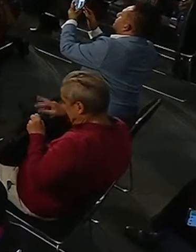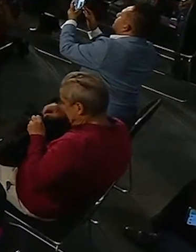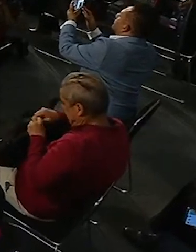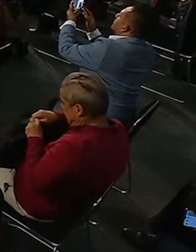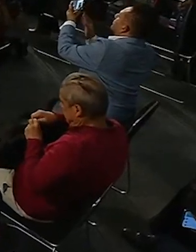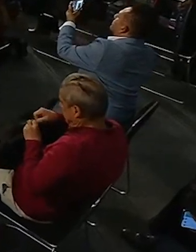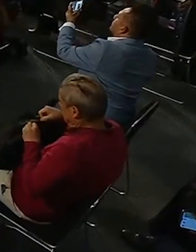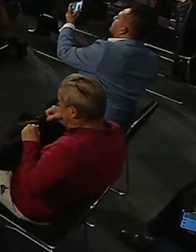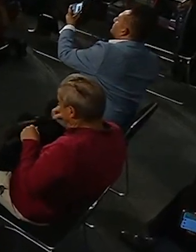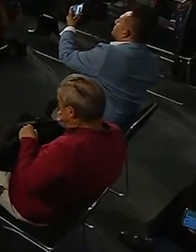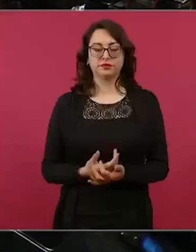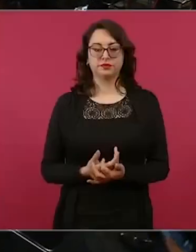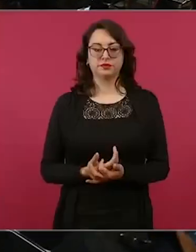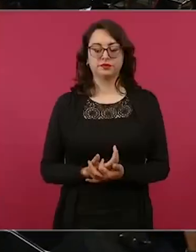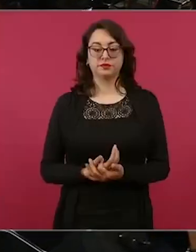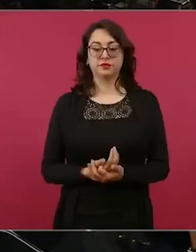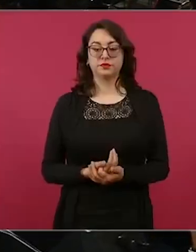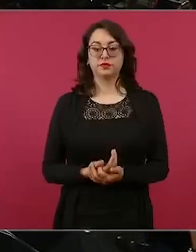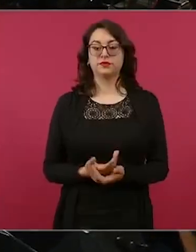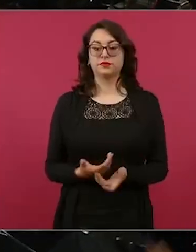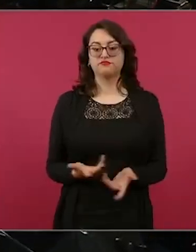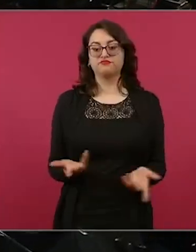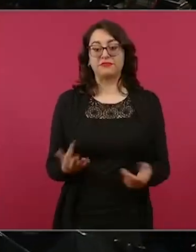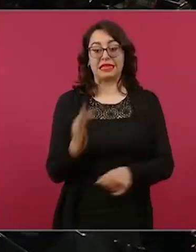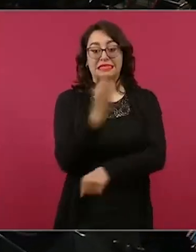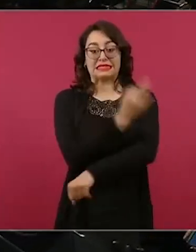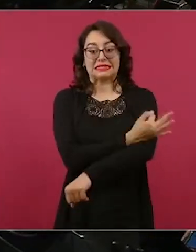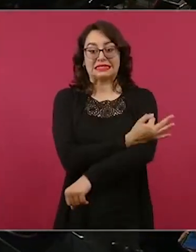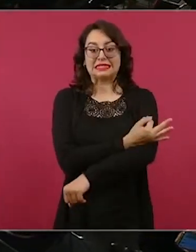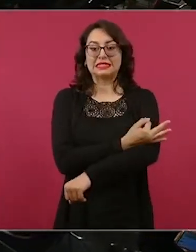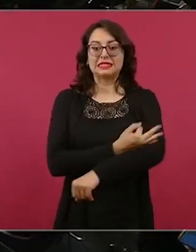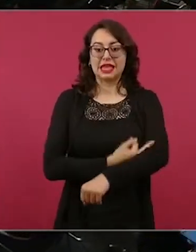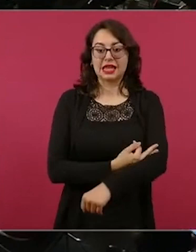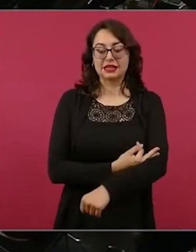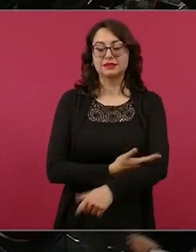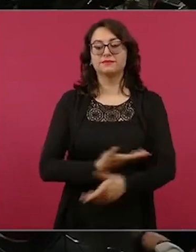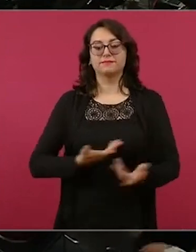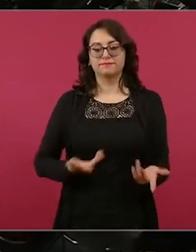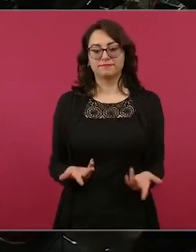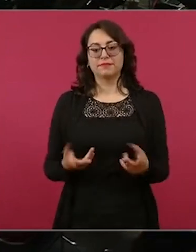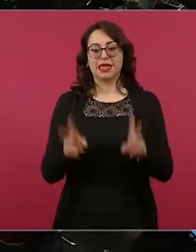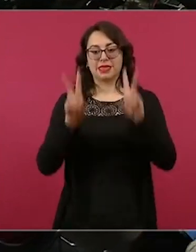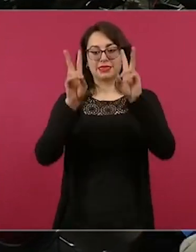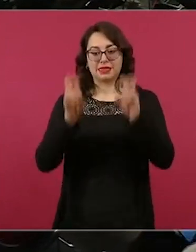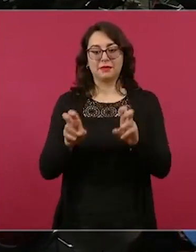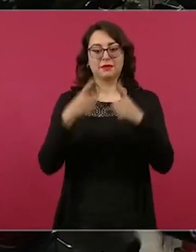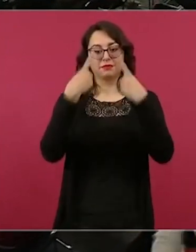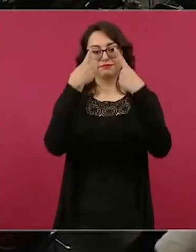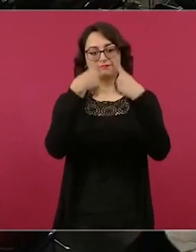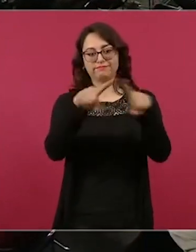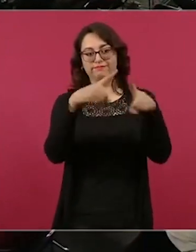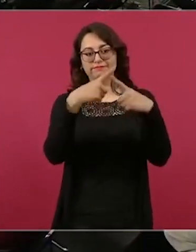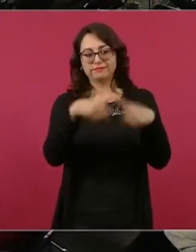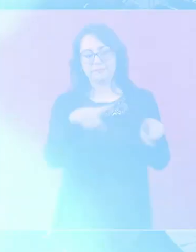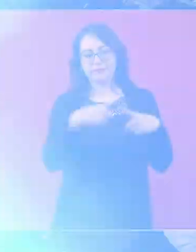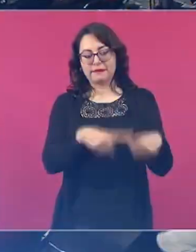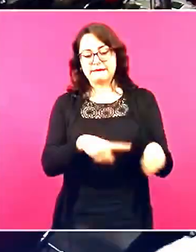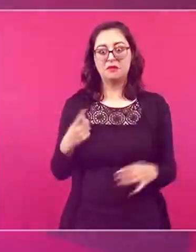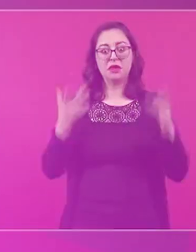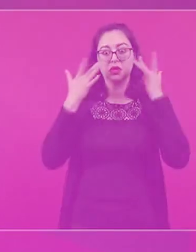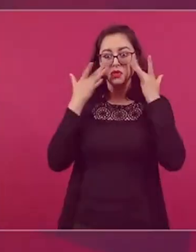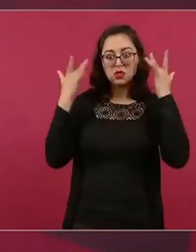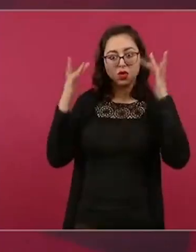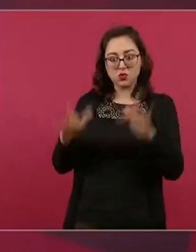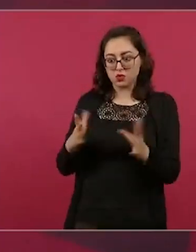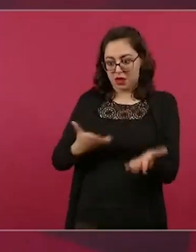se separen de sus cargos públicos para poder participar en la encuesta con la que se definirá al candidato de Morena en